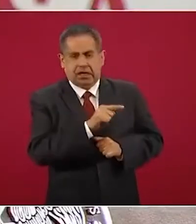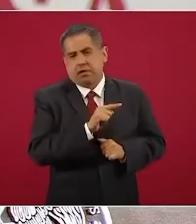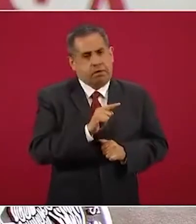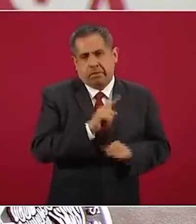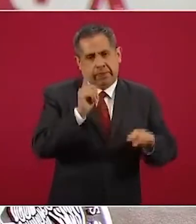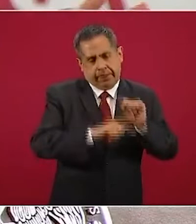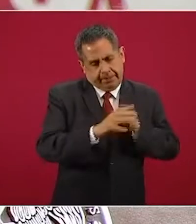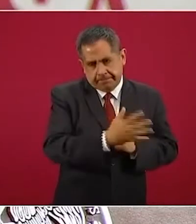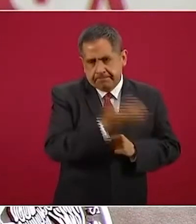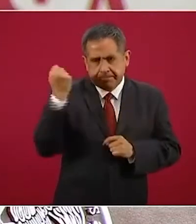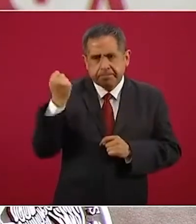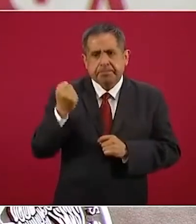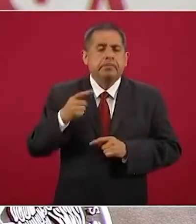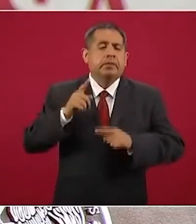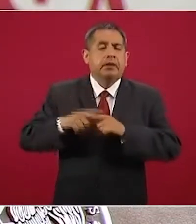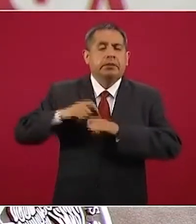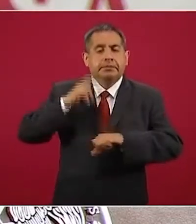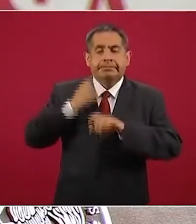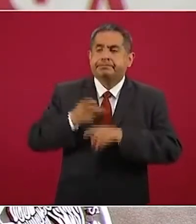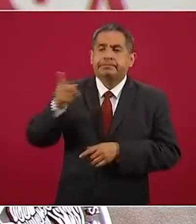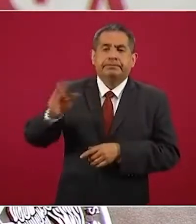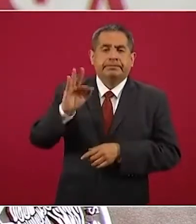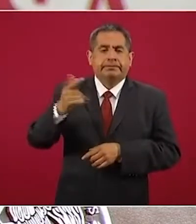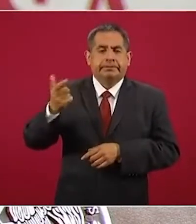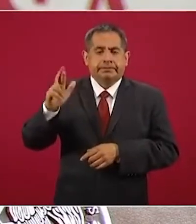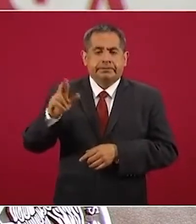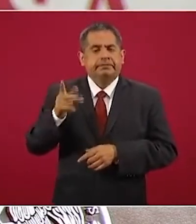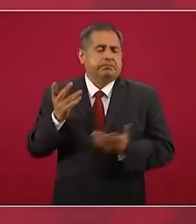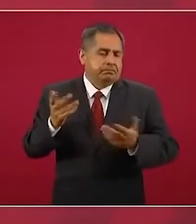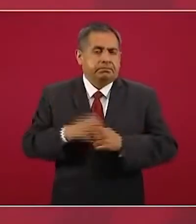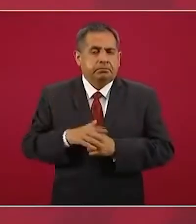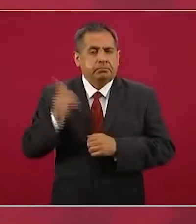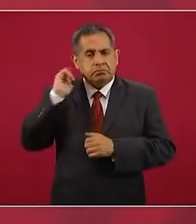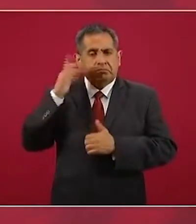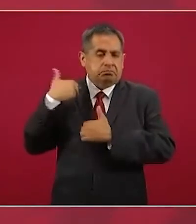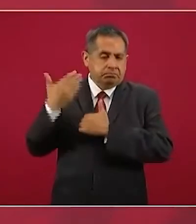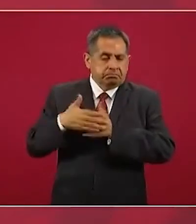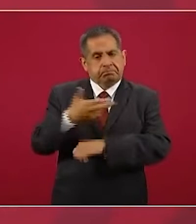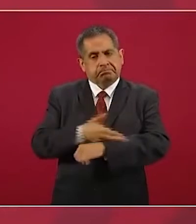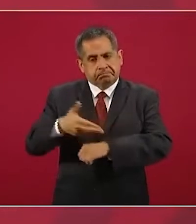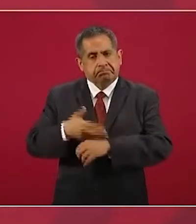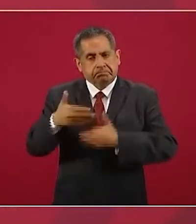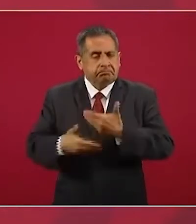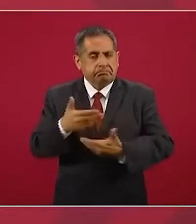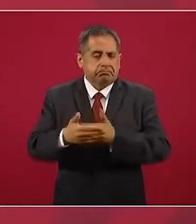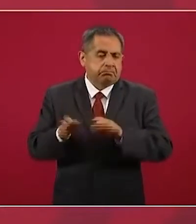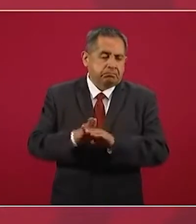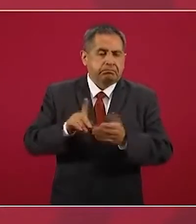la Fiscalía, o sea, lo tienen que ver, y ojalá y con estos procedimientos se